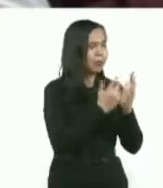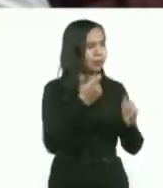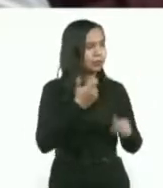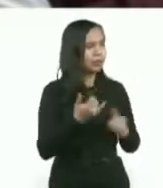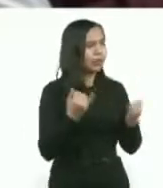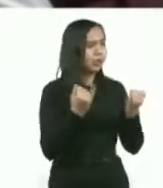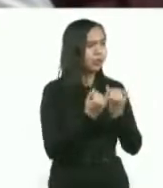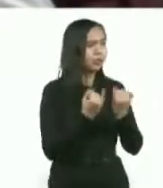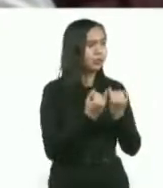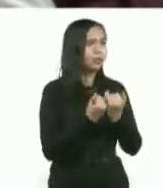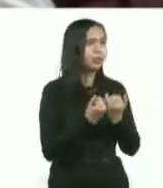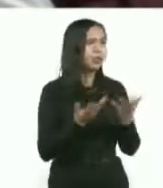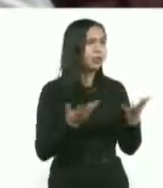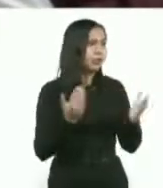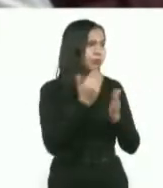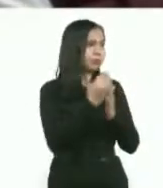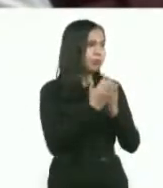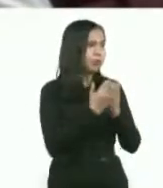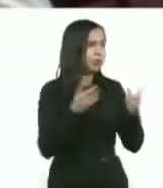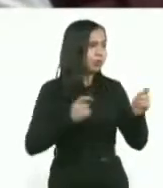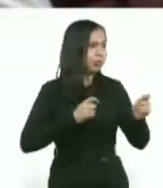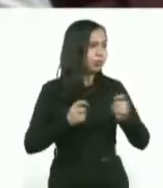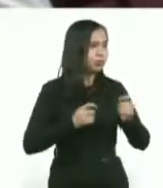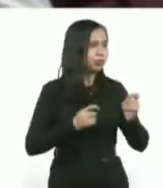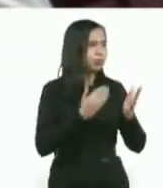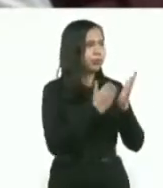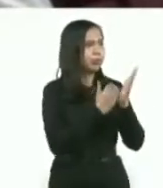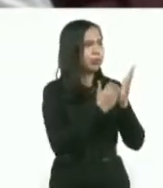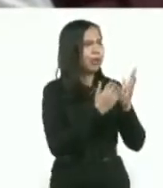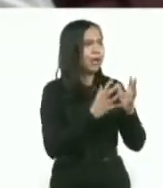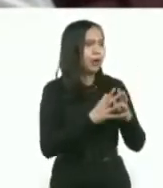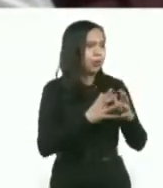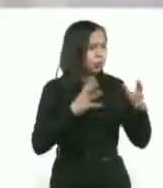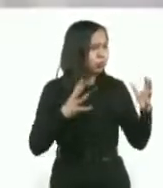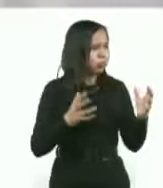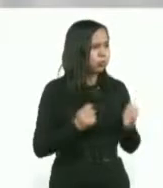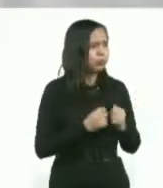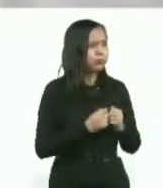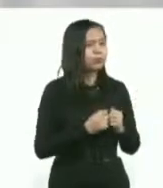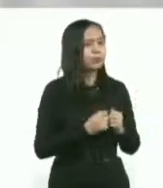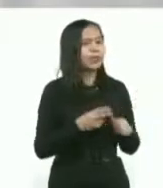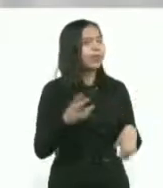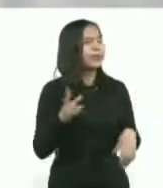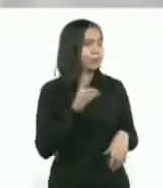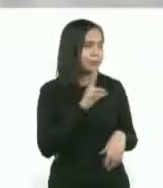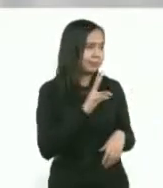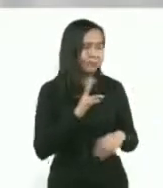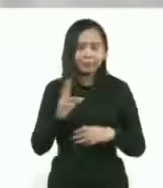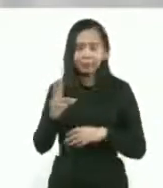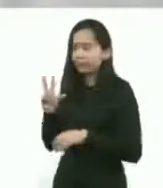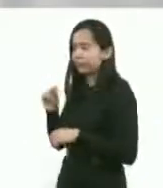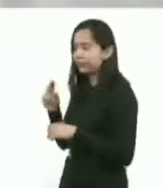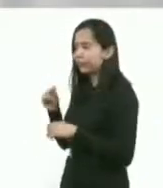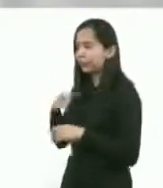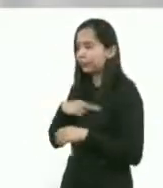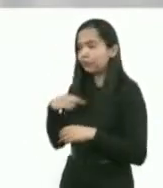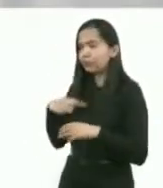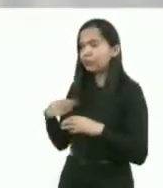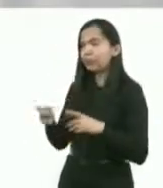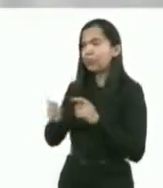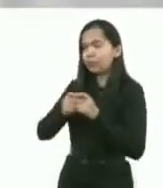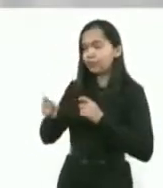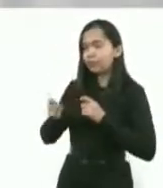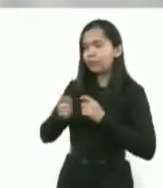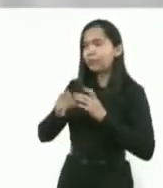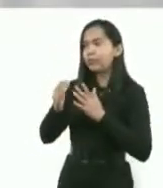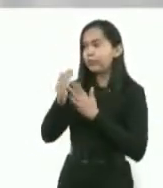la inflación. Esto han hecho… No es control de precios, es un incentivo fiscal. El control de precios solo